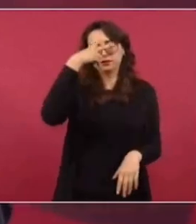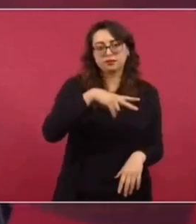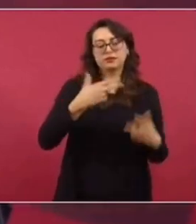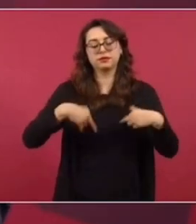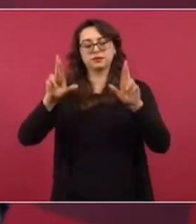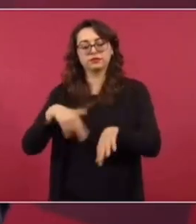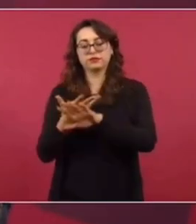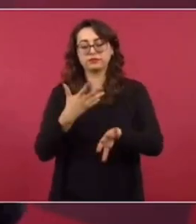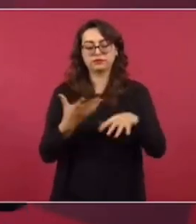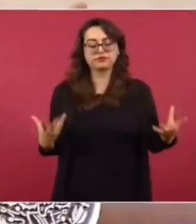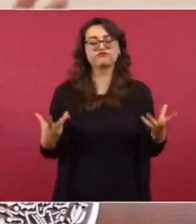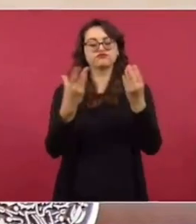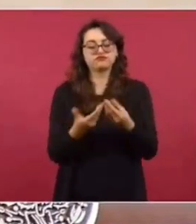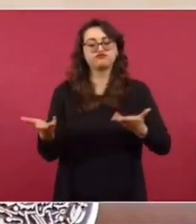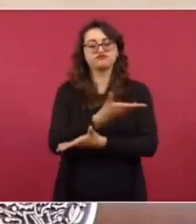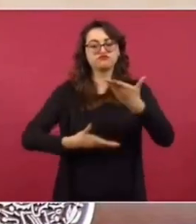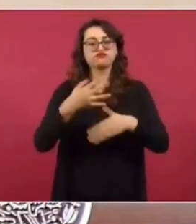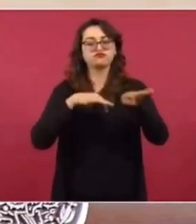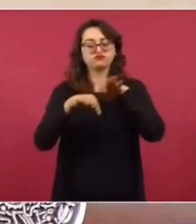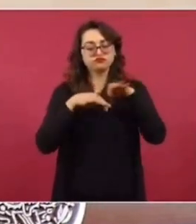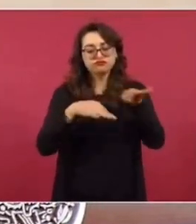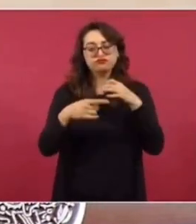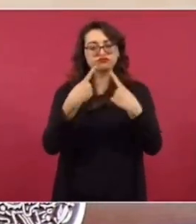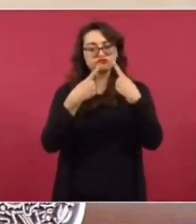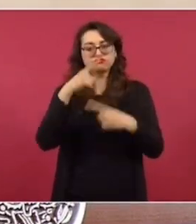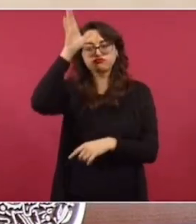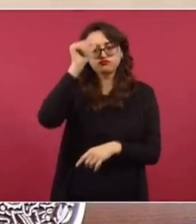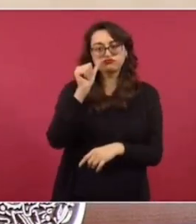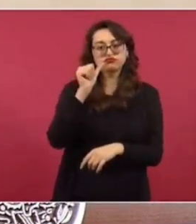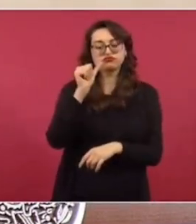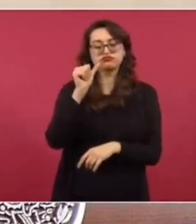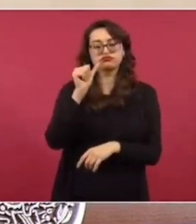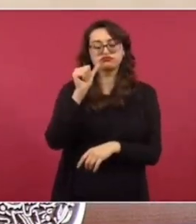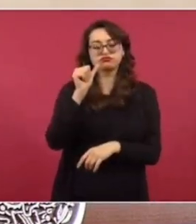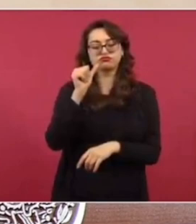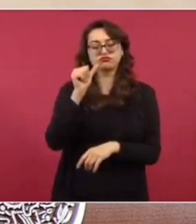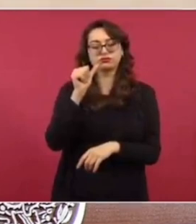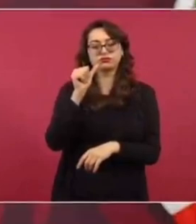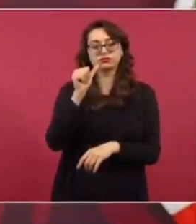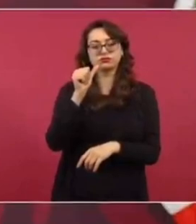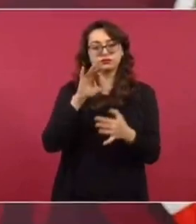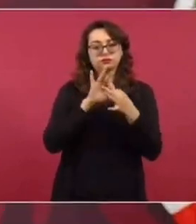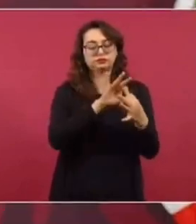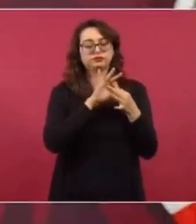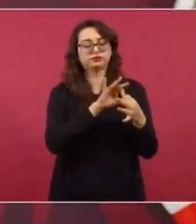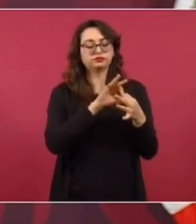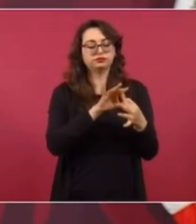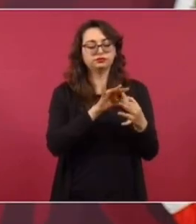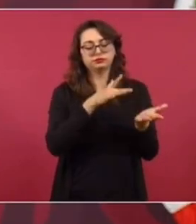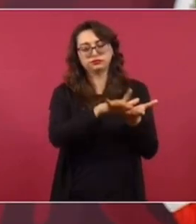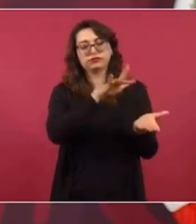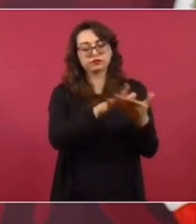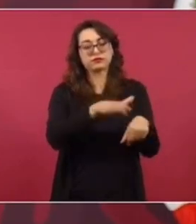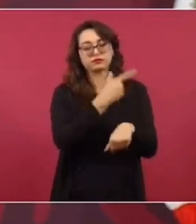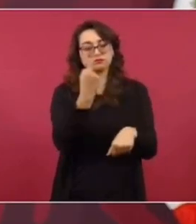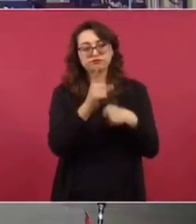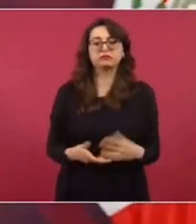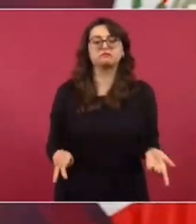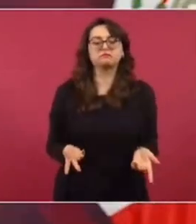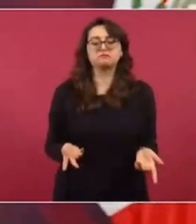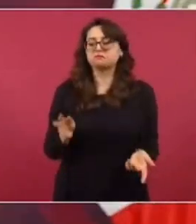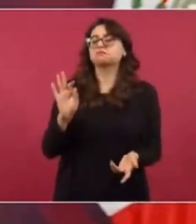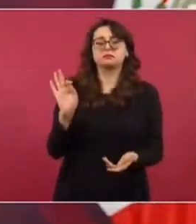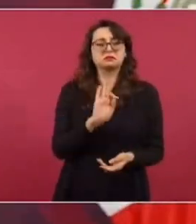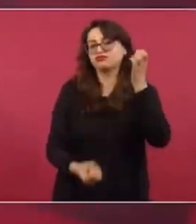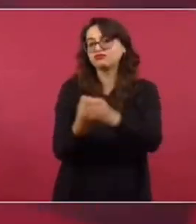México, de que vamos a cooperar, ayudar con las autoridades de Estados Unidos, porque es muy lamentable lo que les está sucediendo.